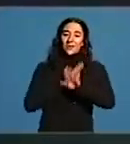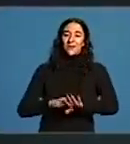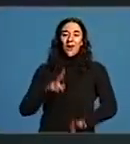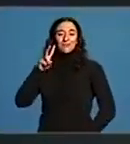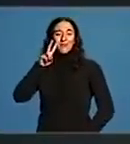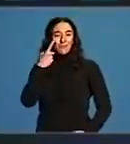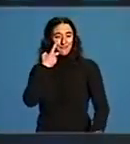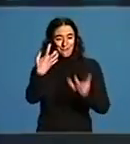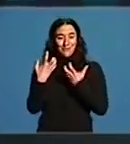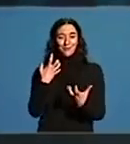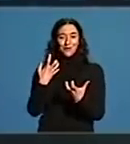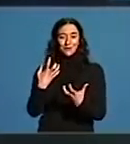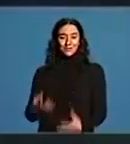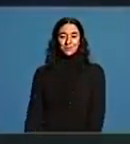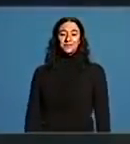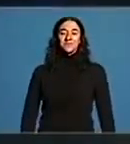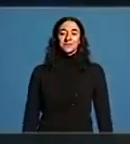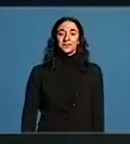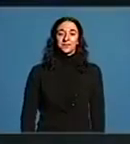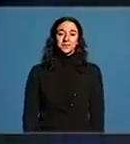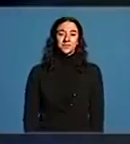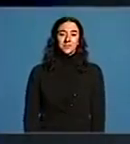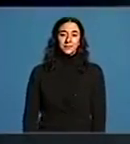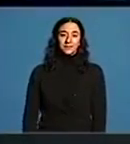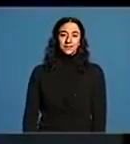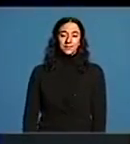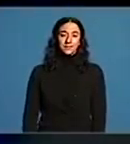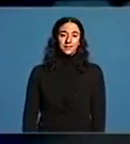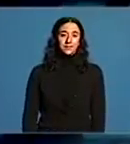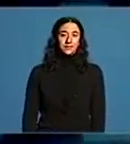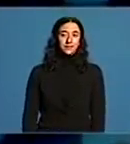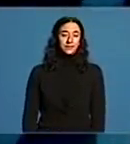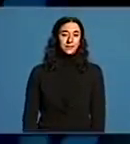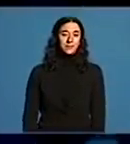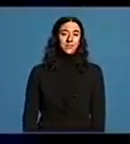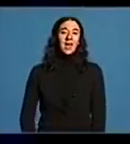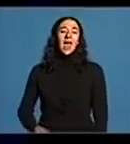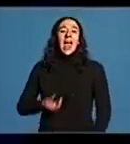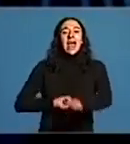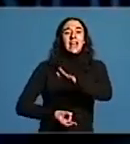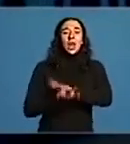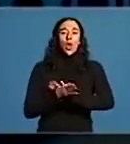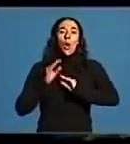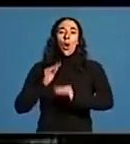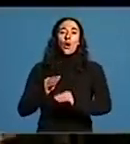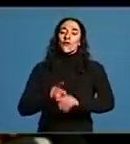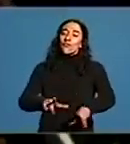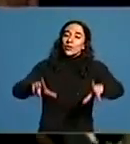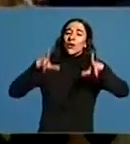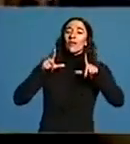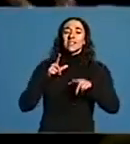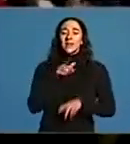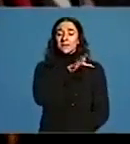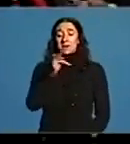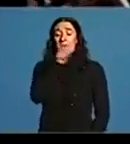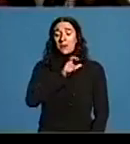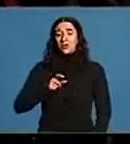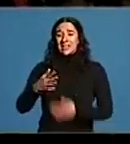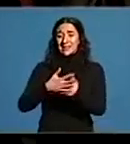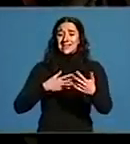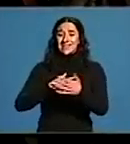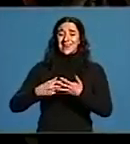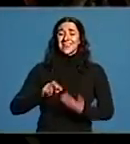metes no forno, e isto, o ano e medio de traballo, podes desfacer en 3 segundos. Pero